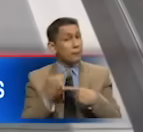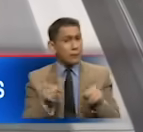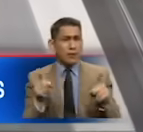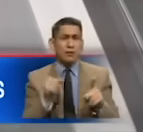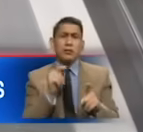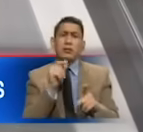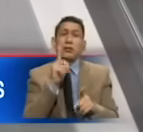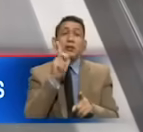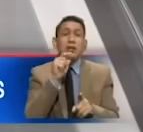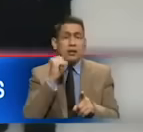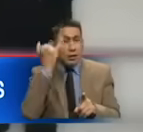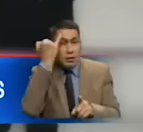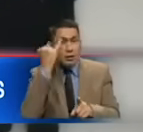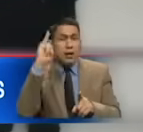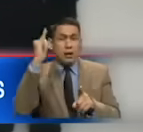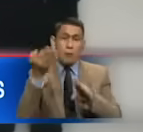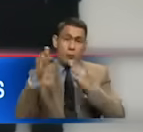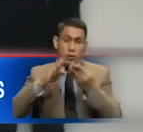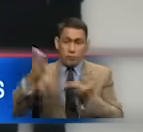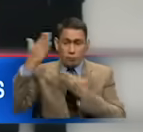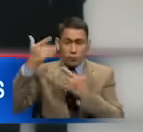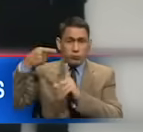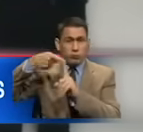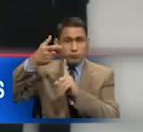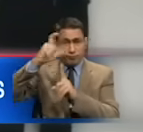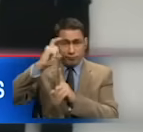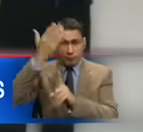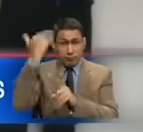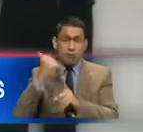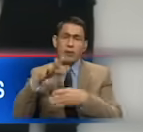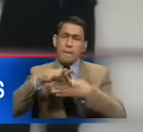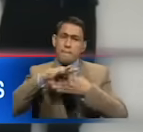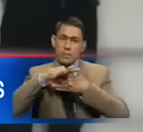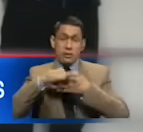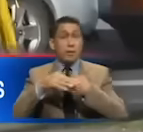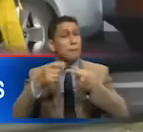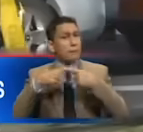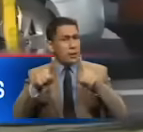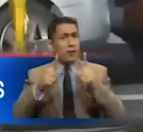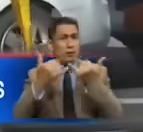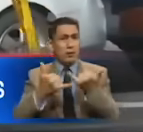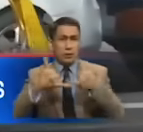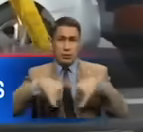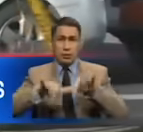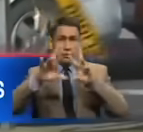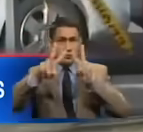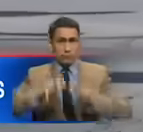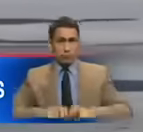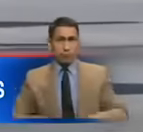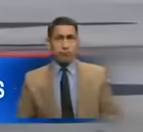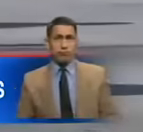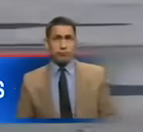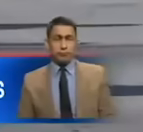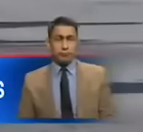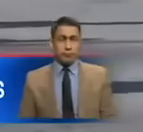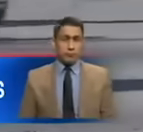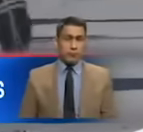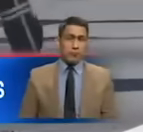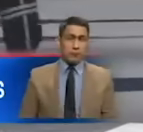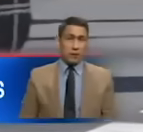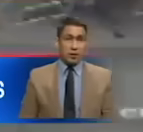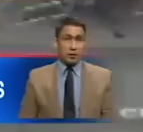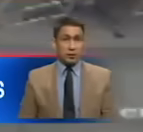caso. Es por ello que ya existe otra investigación para dar con la identidad de quienes dieron la orden de asesinarlo. Para su familia también